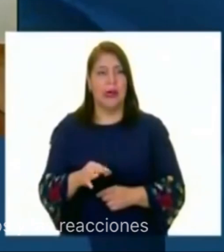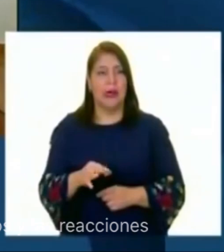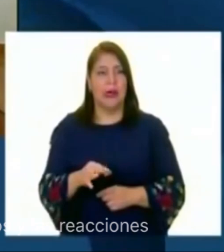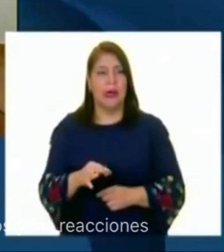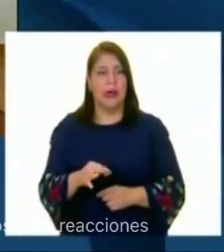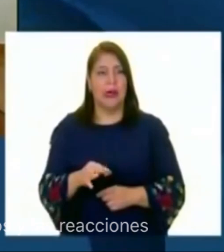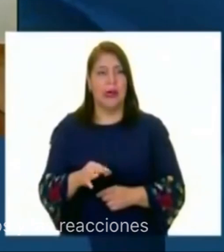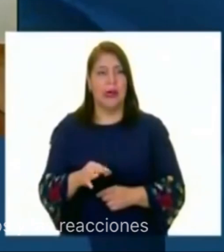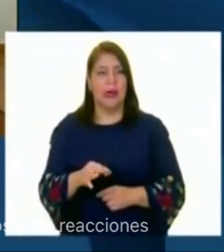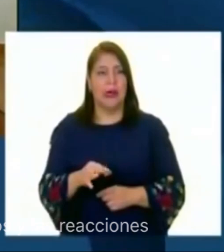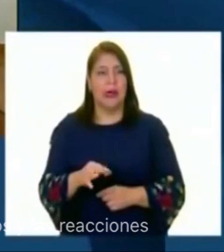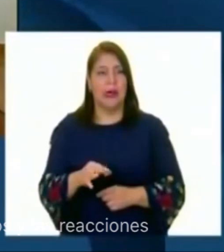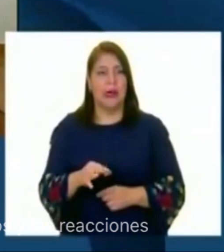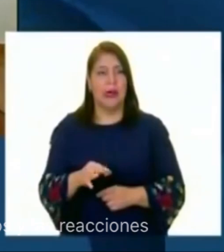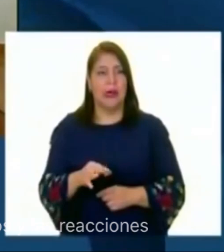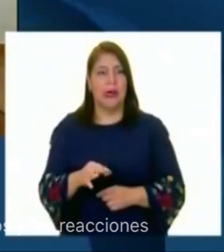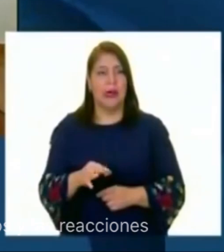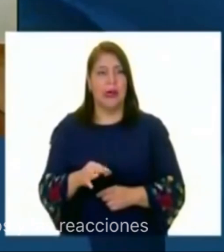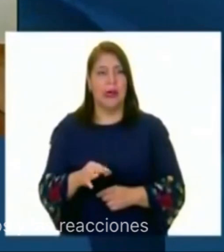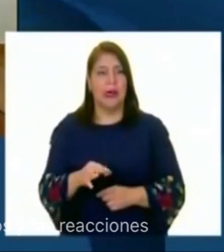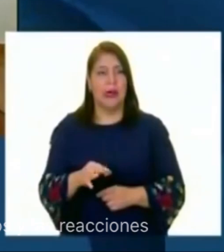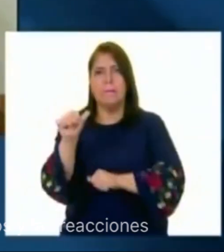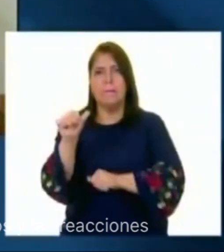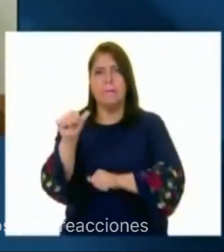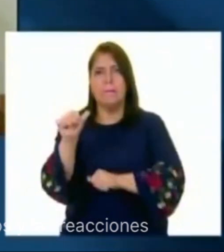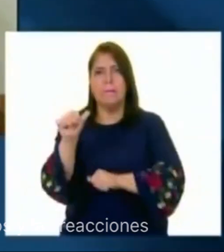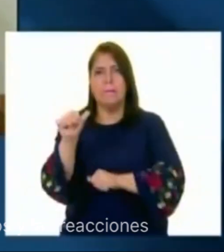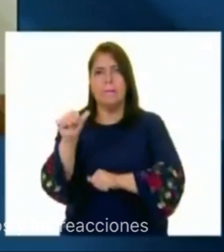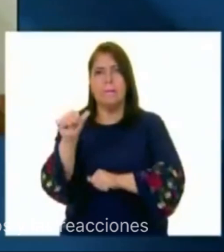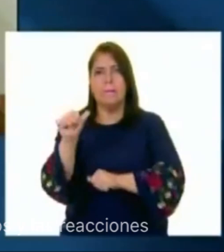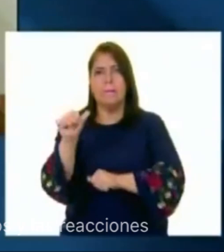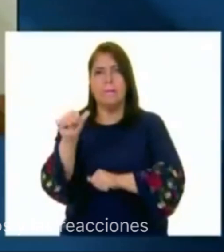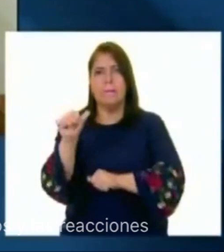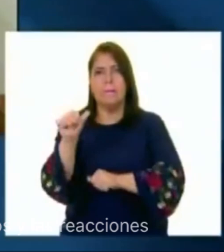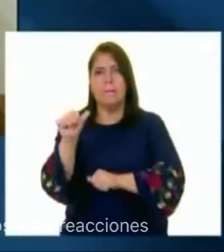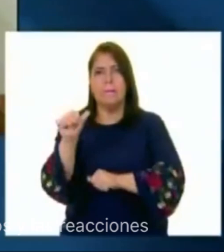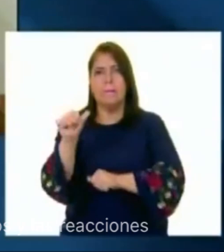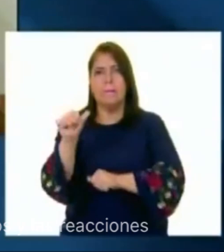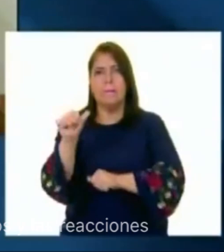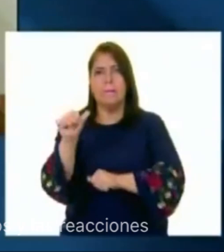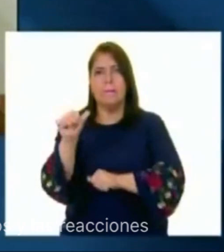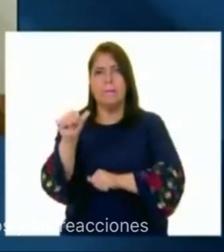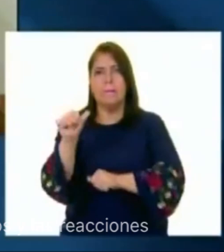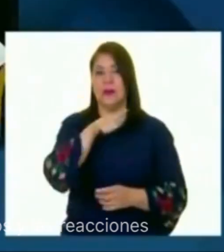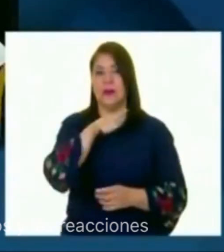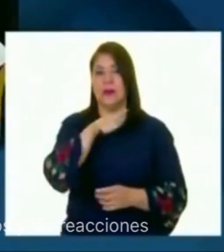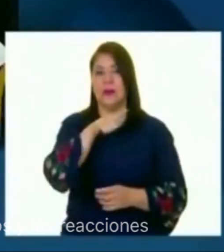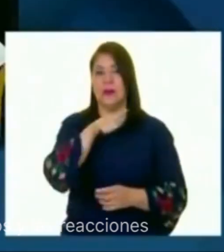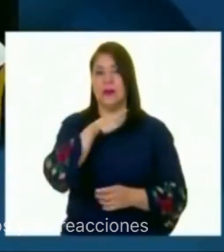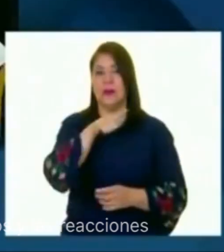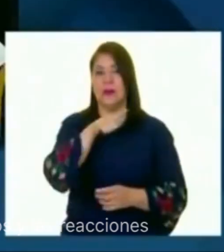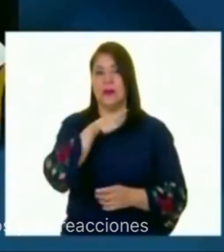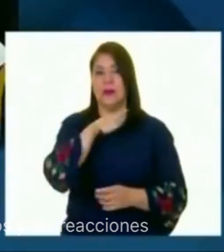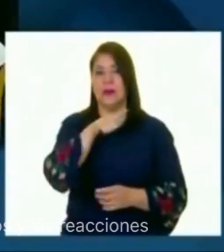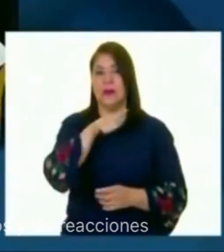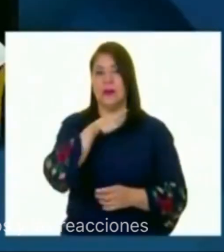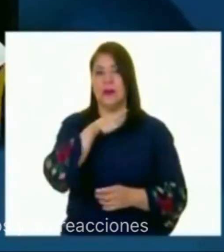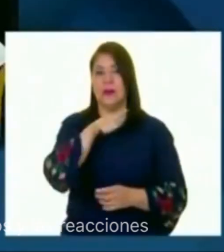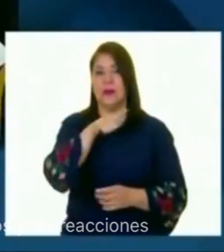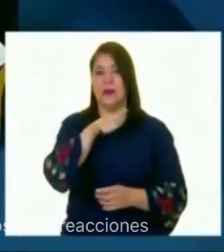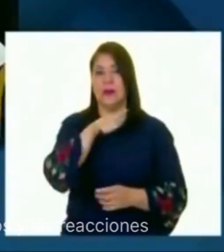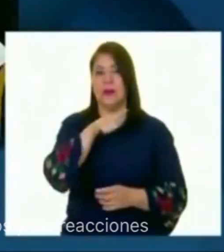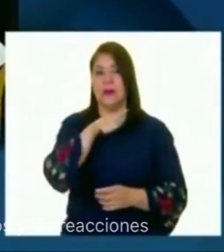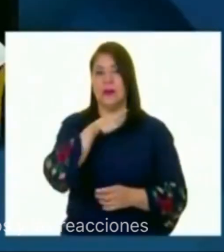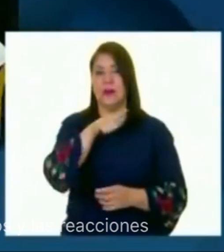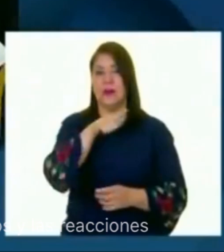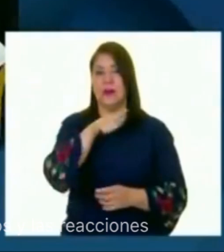en los vasos que se encuentran en la mesa. Si tienes con quien jugar, coloca vasos en los dos extremos y cada uno tratará de encestar sus